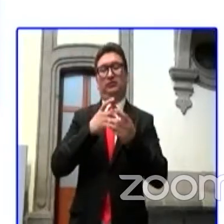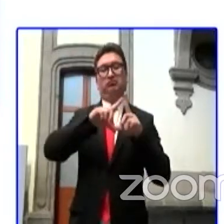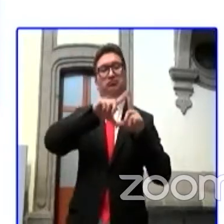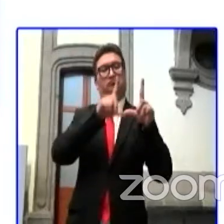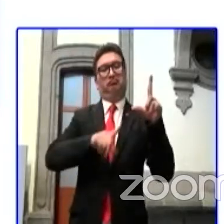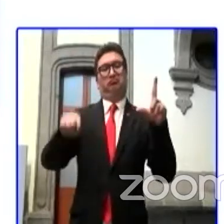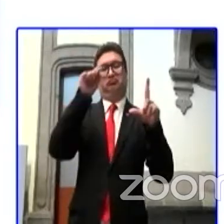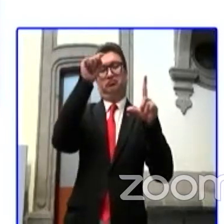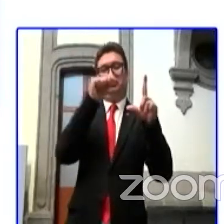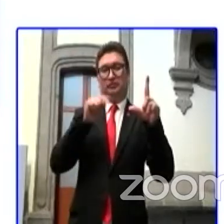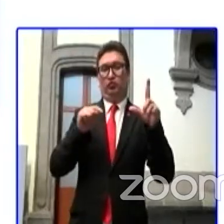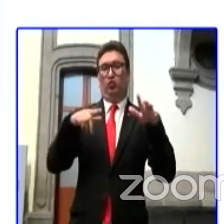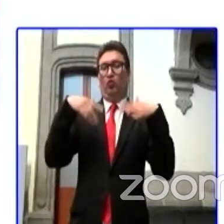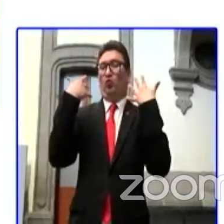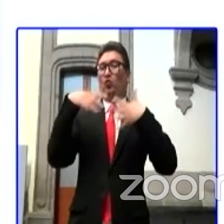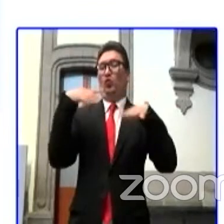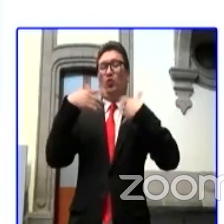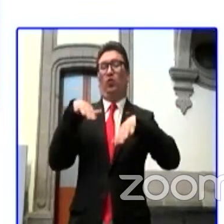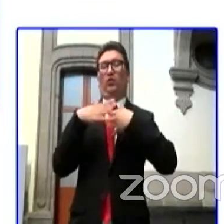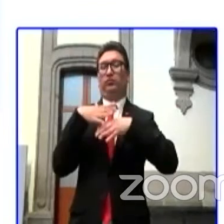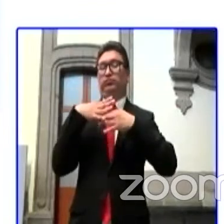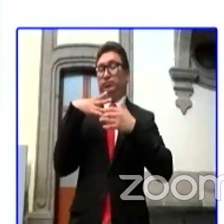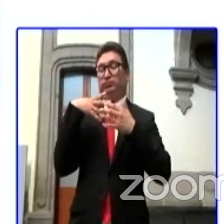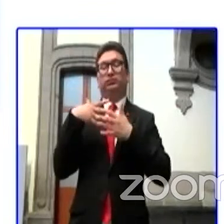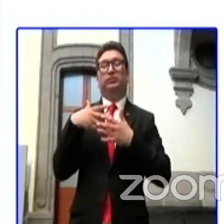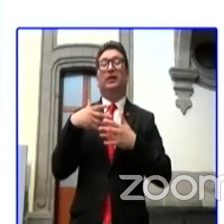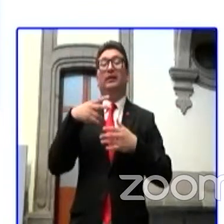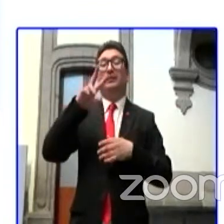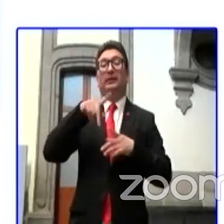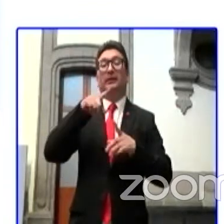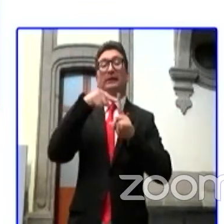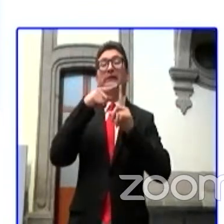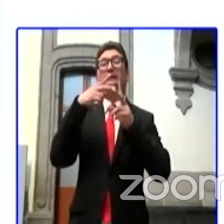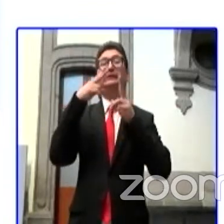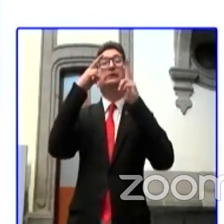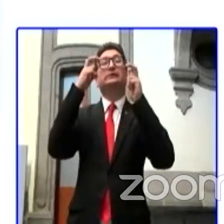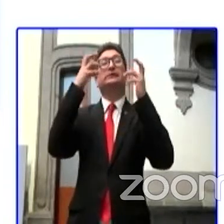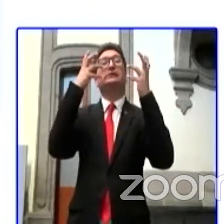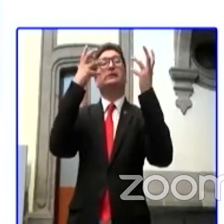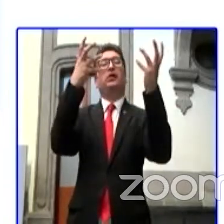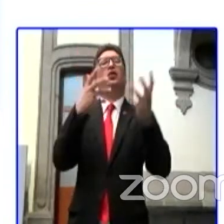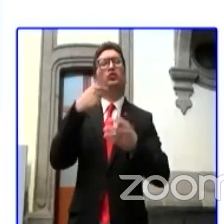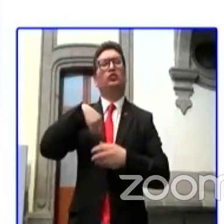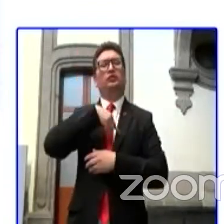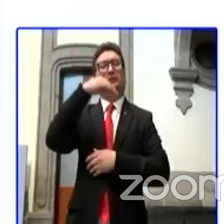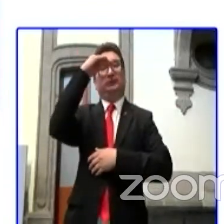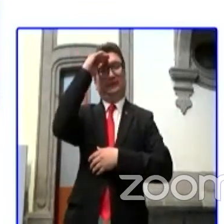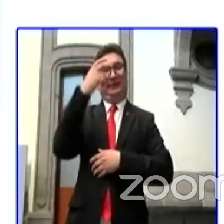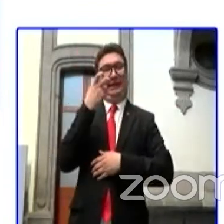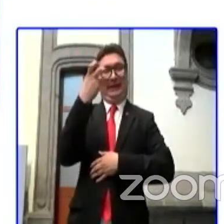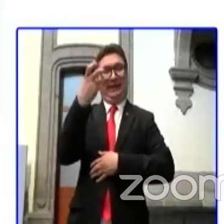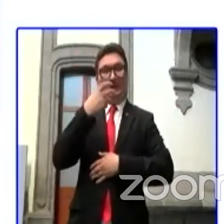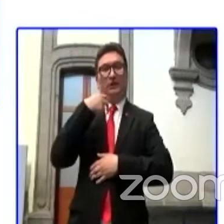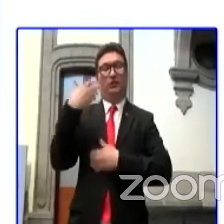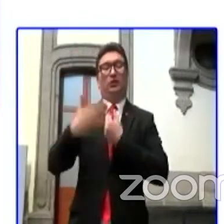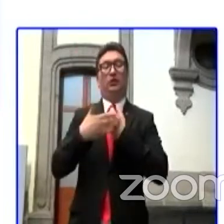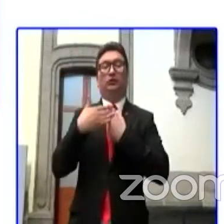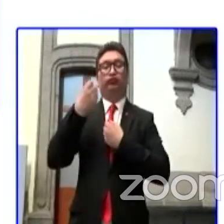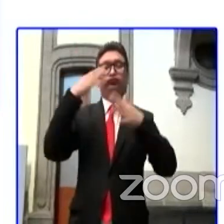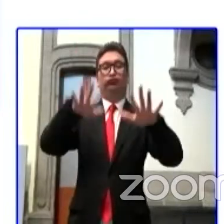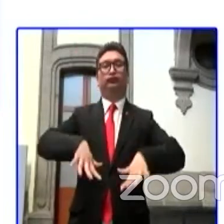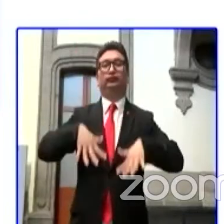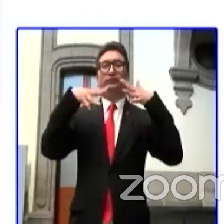Creo que este es un gran, gran logro y este era justo el objetivo de ese sueño cuando pensamos en esta estrategia del foro. Y de